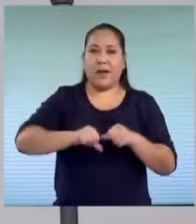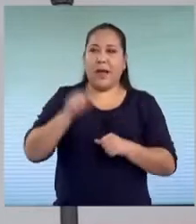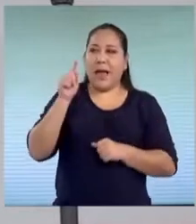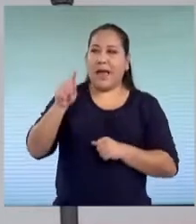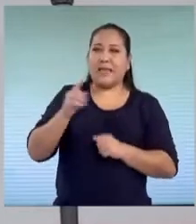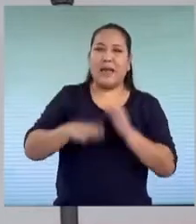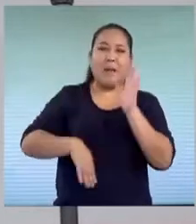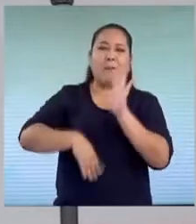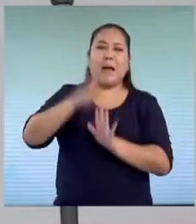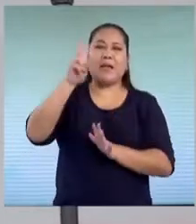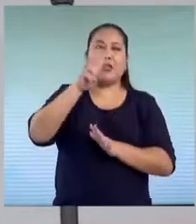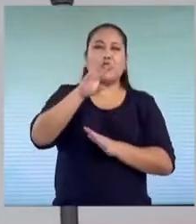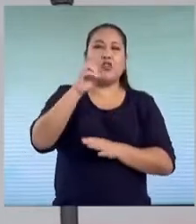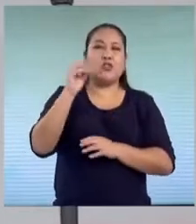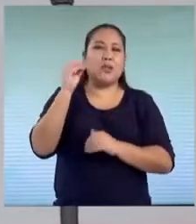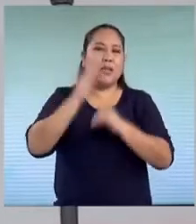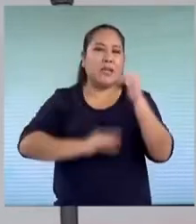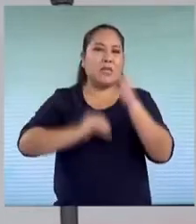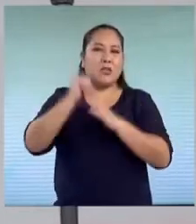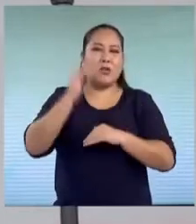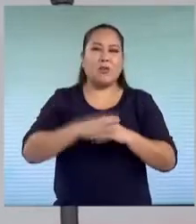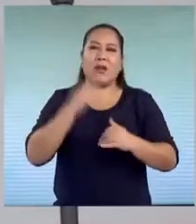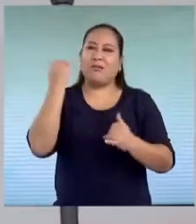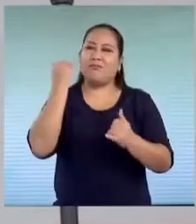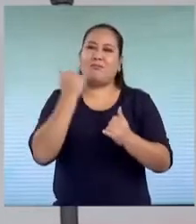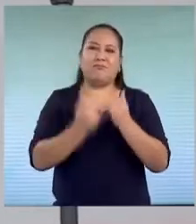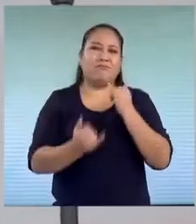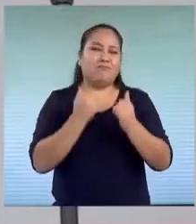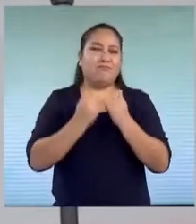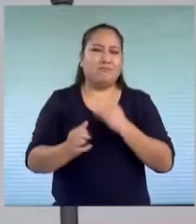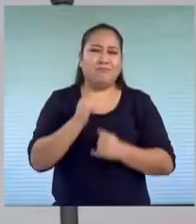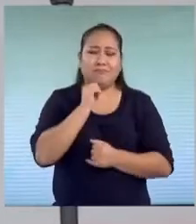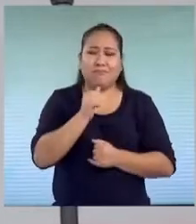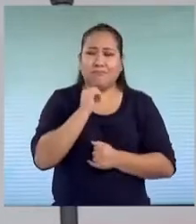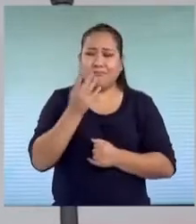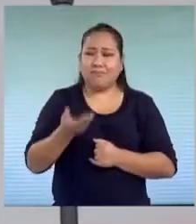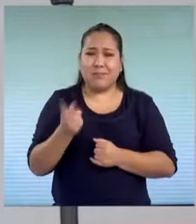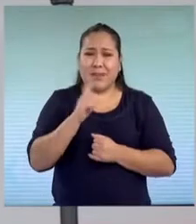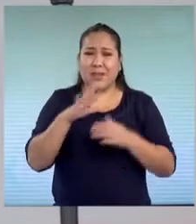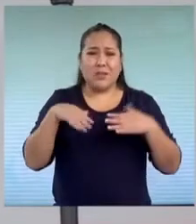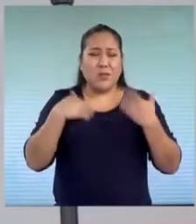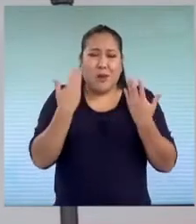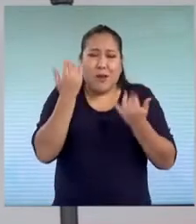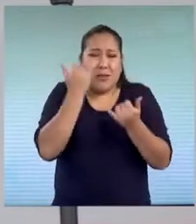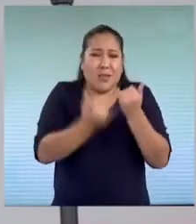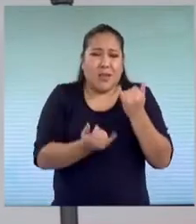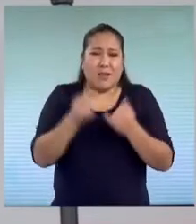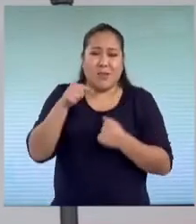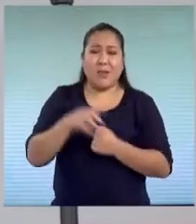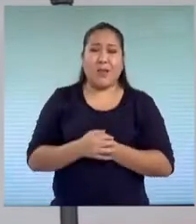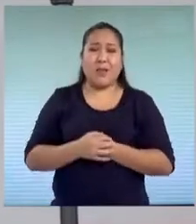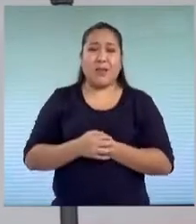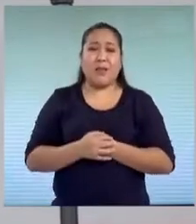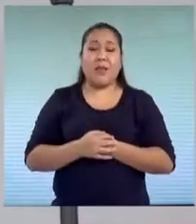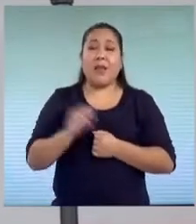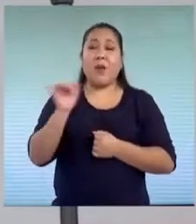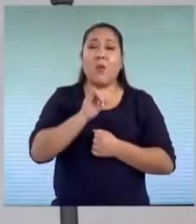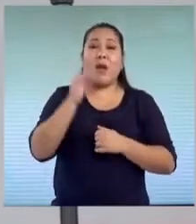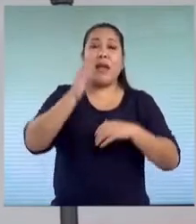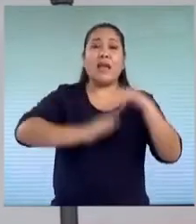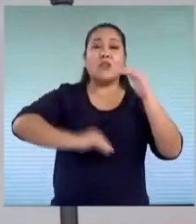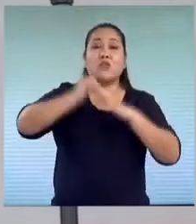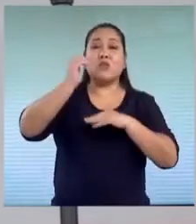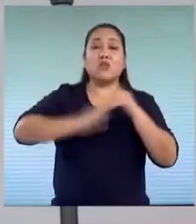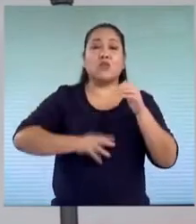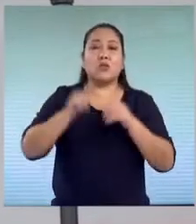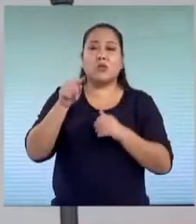de 200 obras inconclusas que no pudieron terminar, como las obras